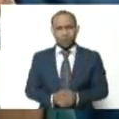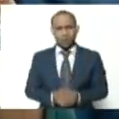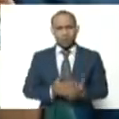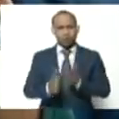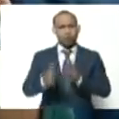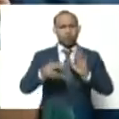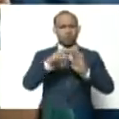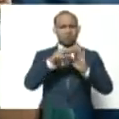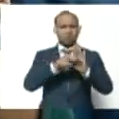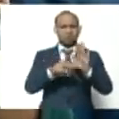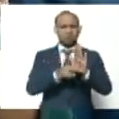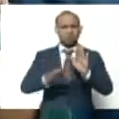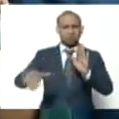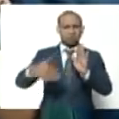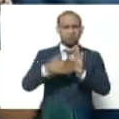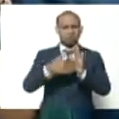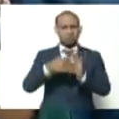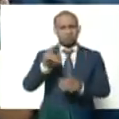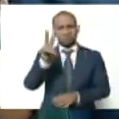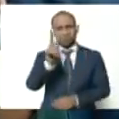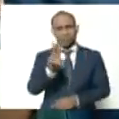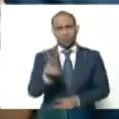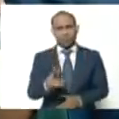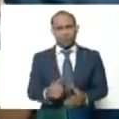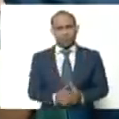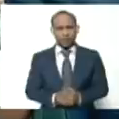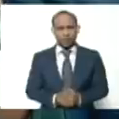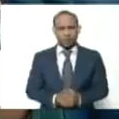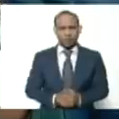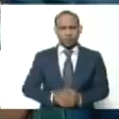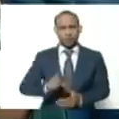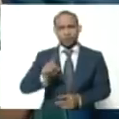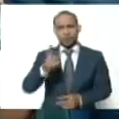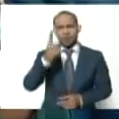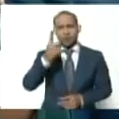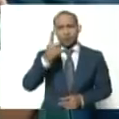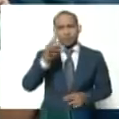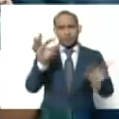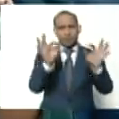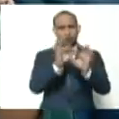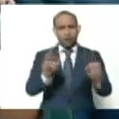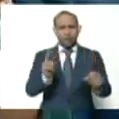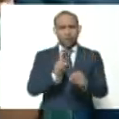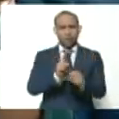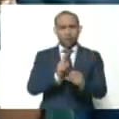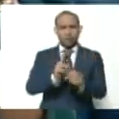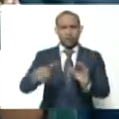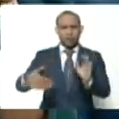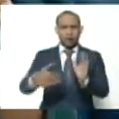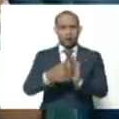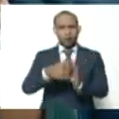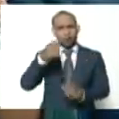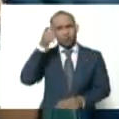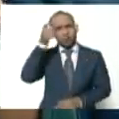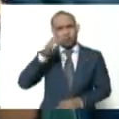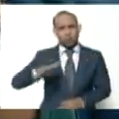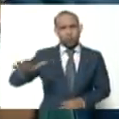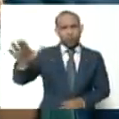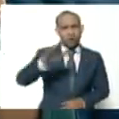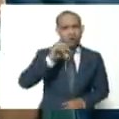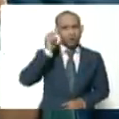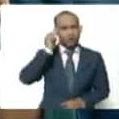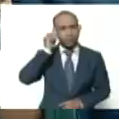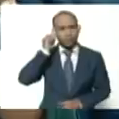medidas coercitivas unilaterales son el primer acto de violencia contra el pueblo mujer,